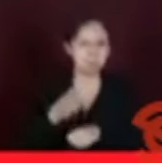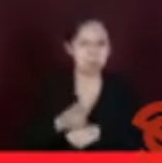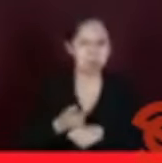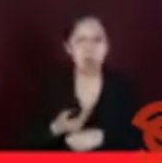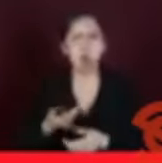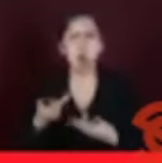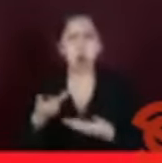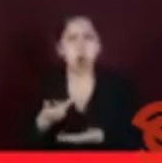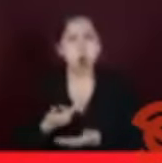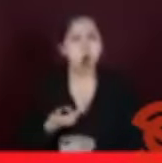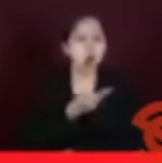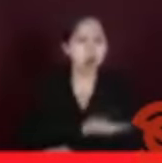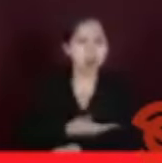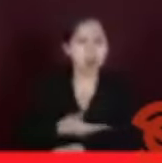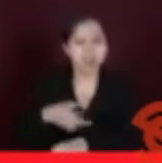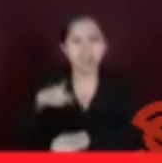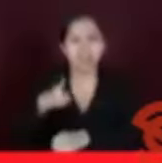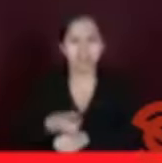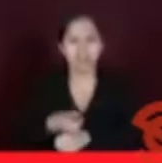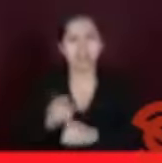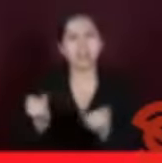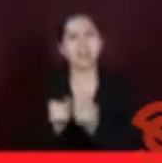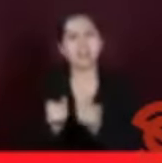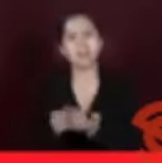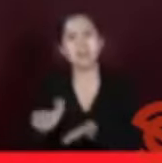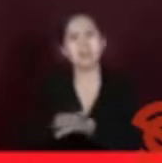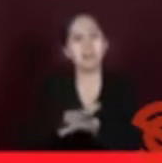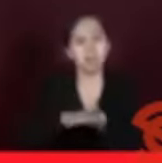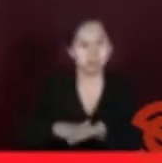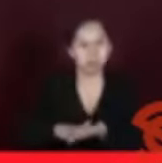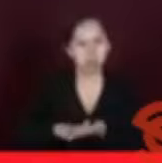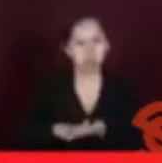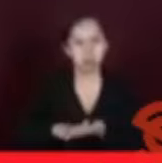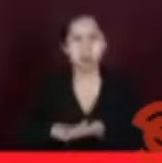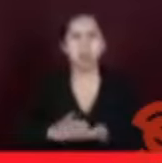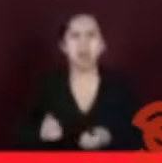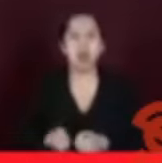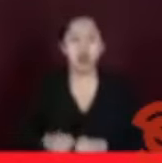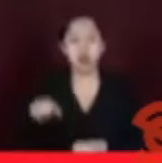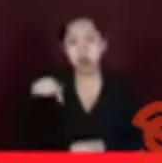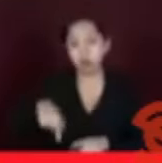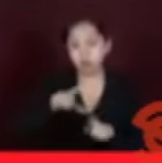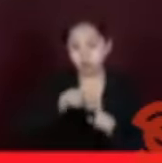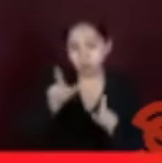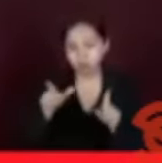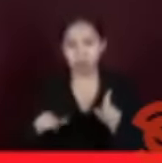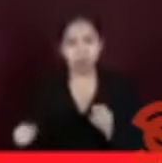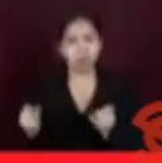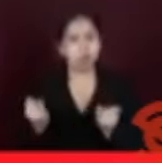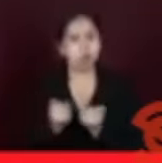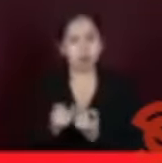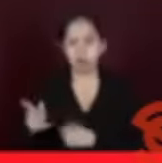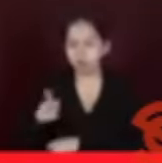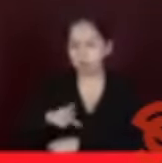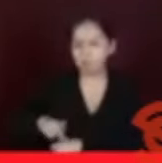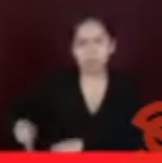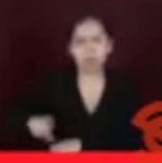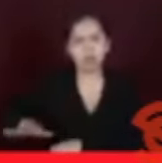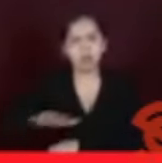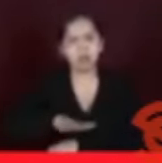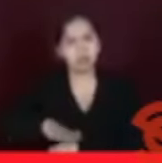humildad, que nuestra nación y nuestro pueblo